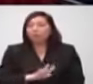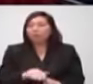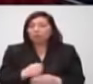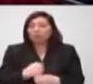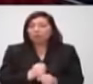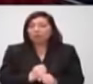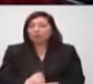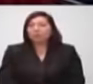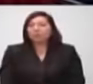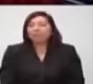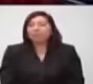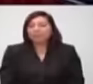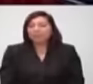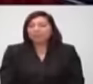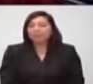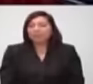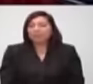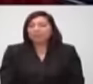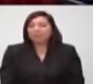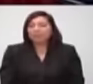del proyecto Línea María.